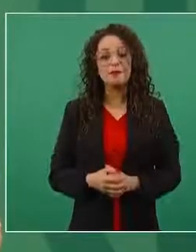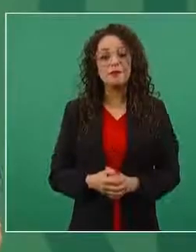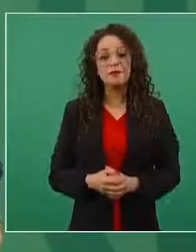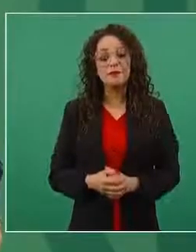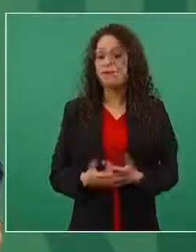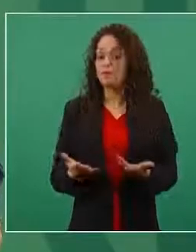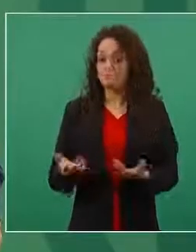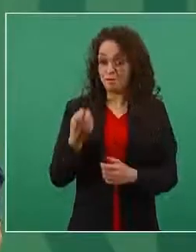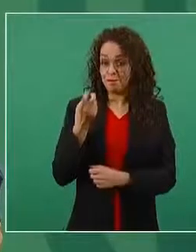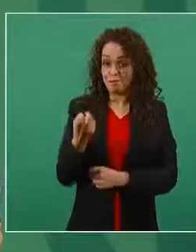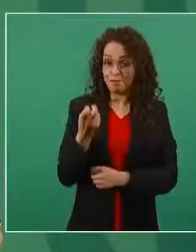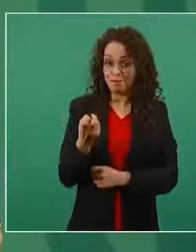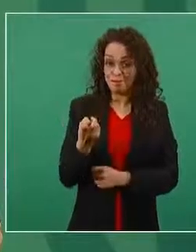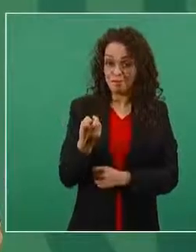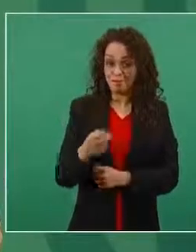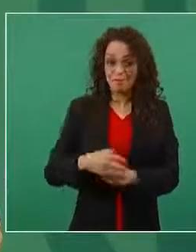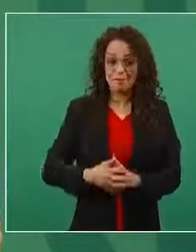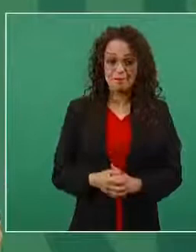entonces